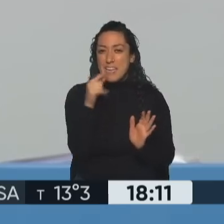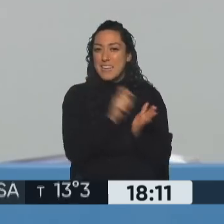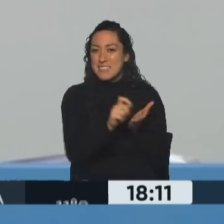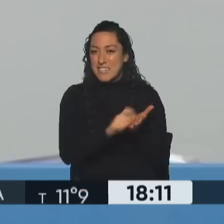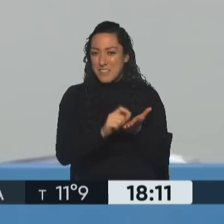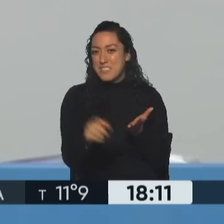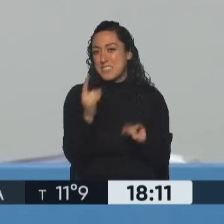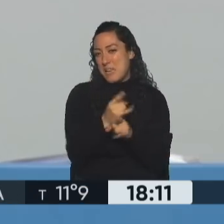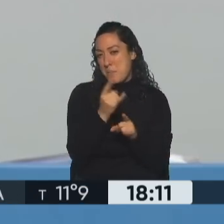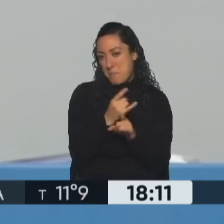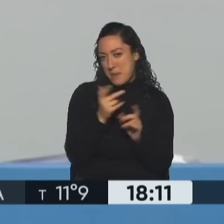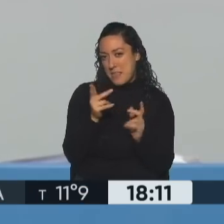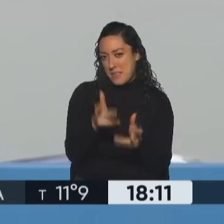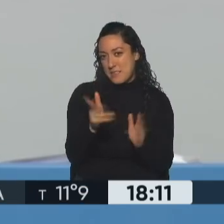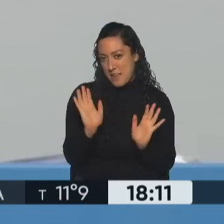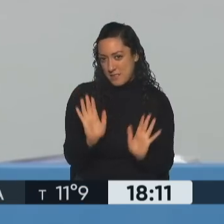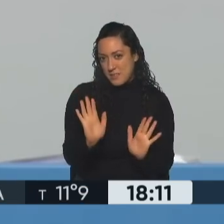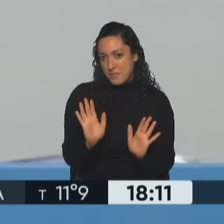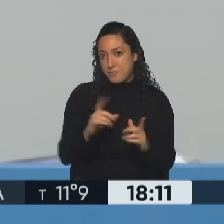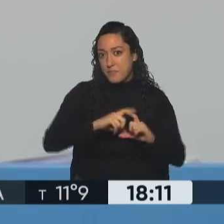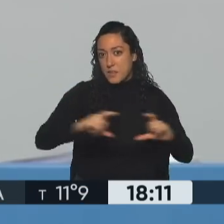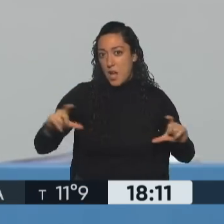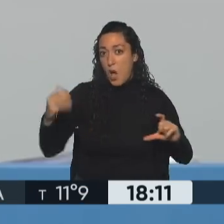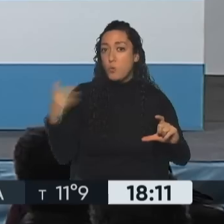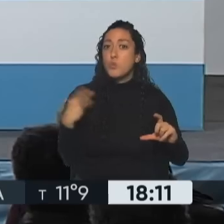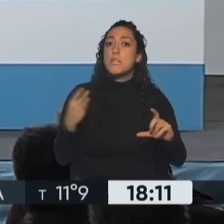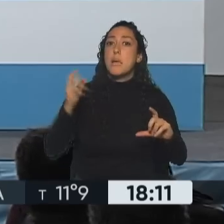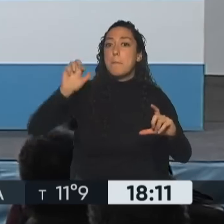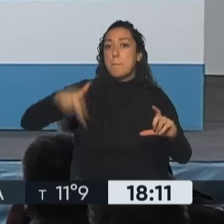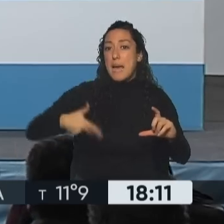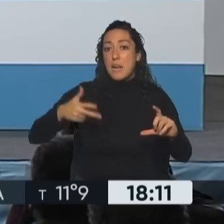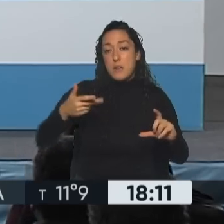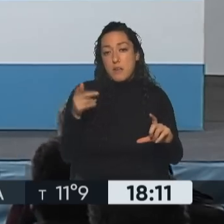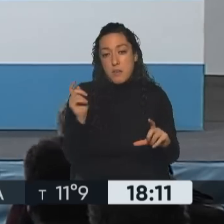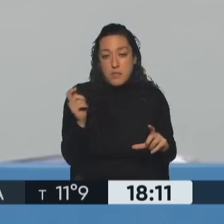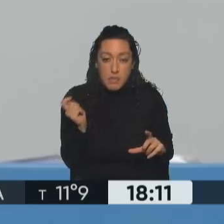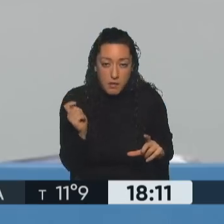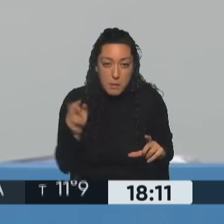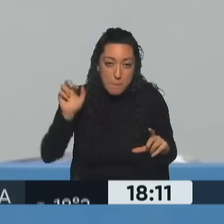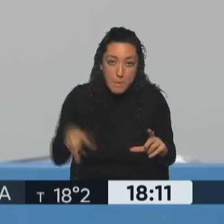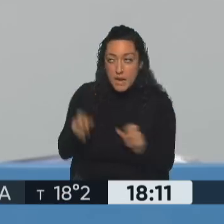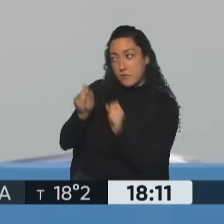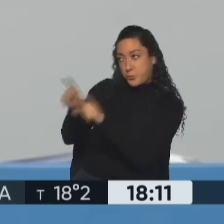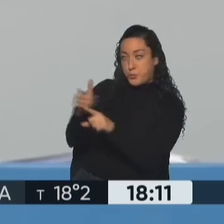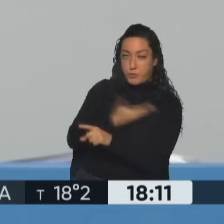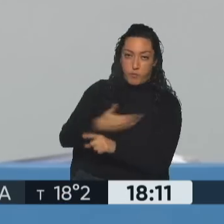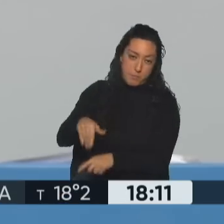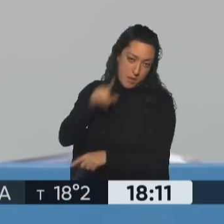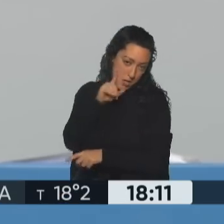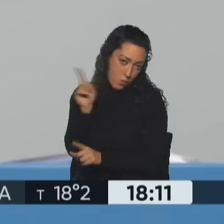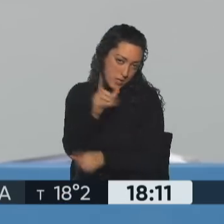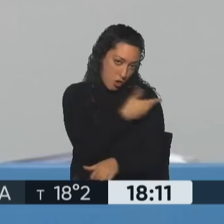eso, que el plan de las autoridades, si te dan el plan es de ellos, de acá a la China, pero a ver, desde el